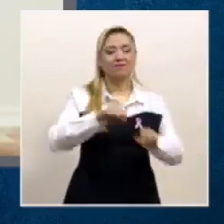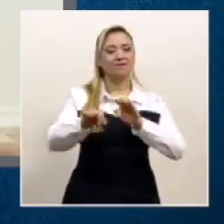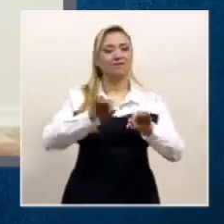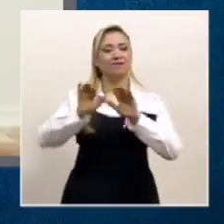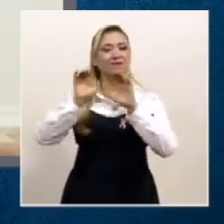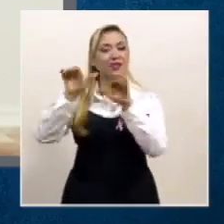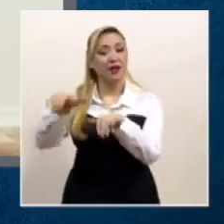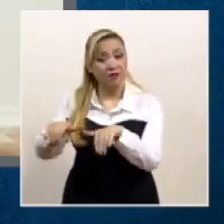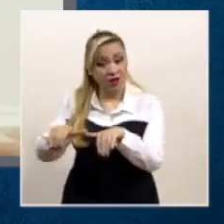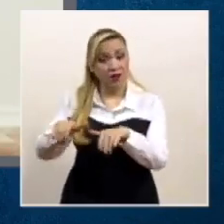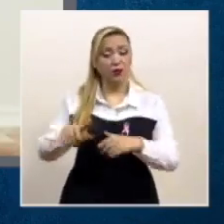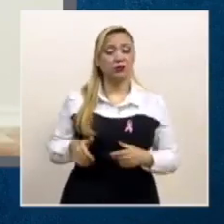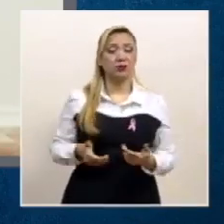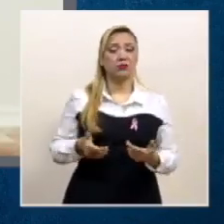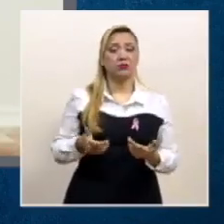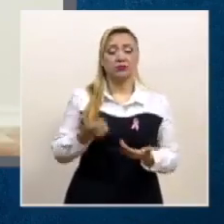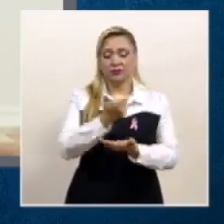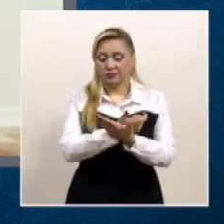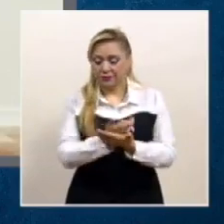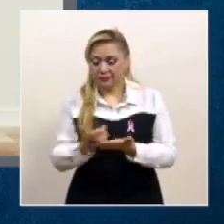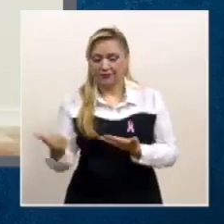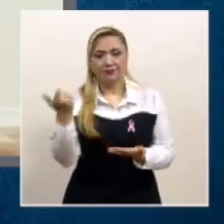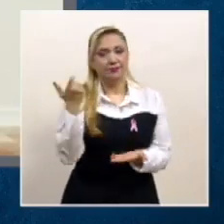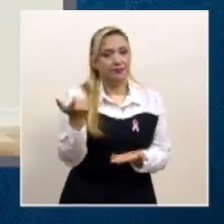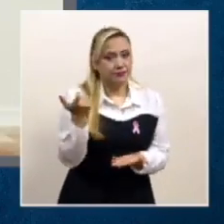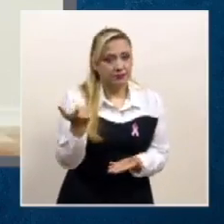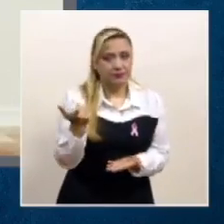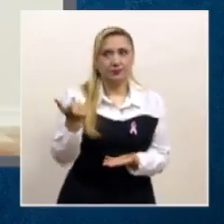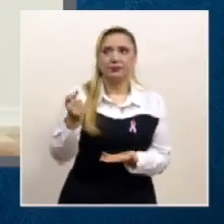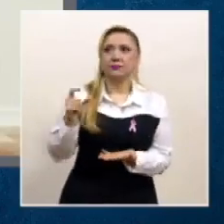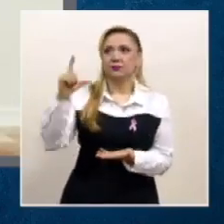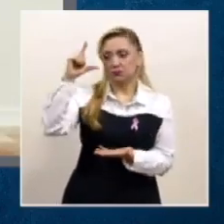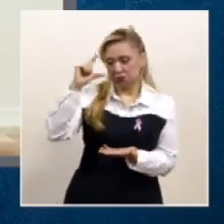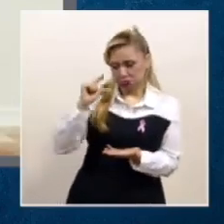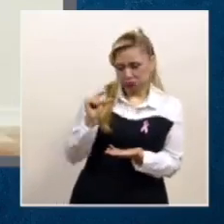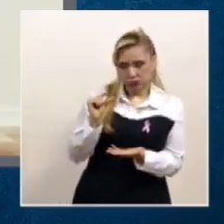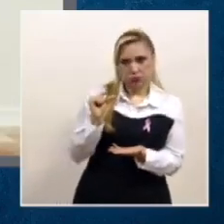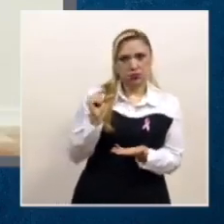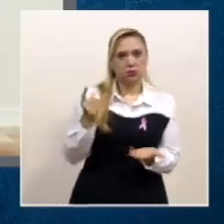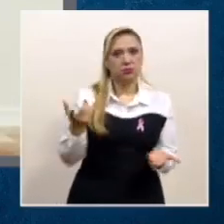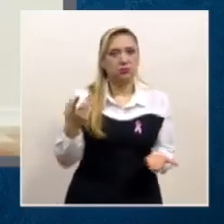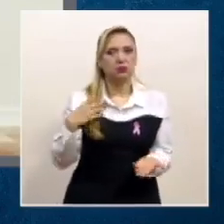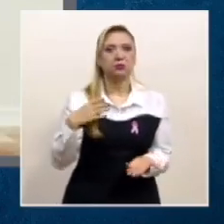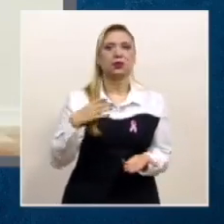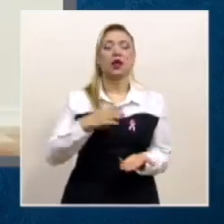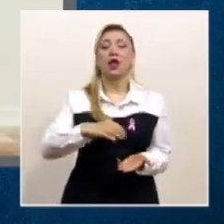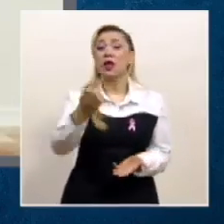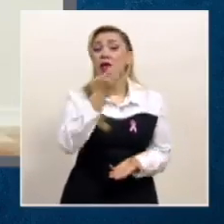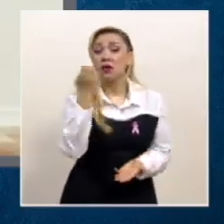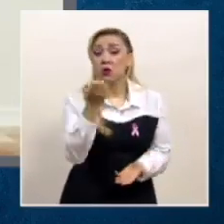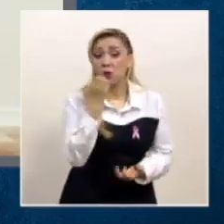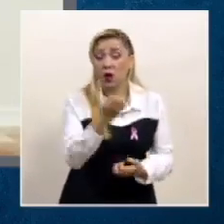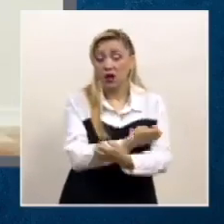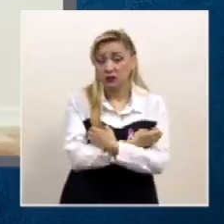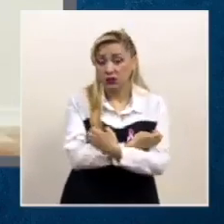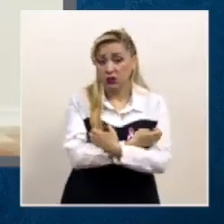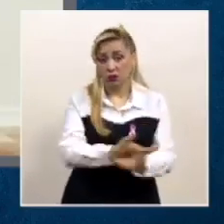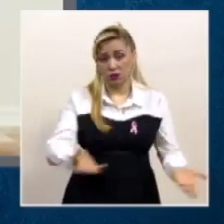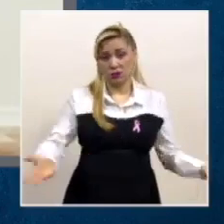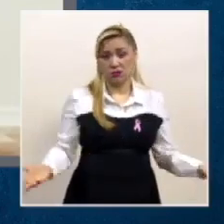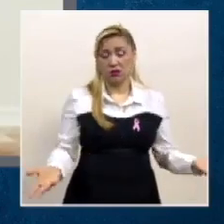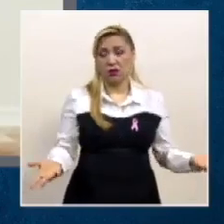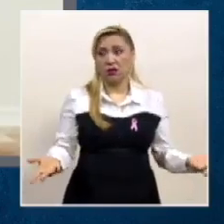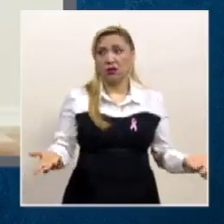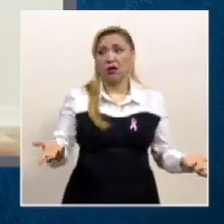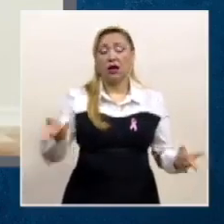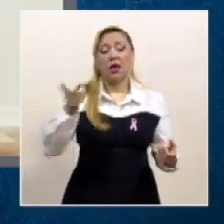trabajos, salarios, una brecha salarial mayor, lo mismo en temas de educación, o por ejemplo, en